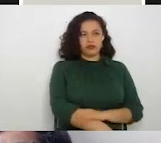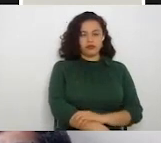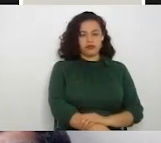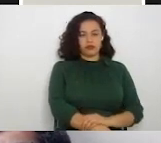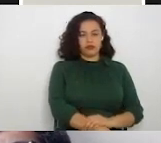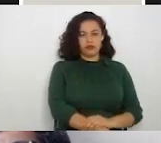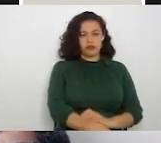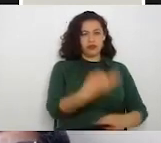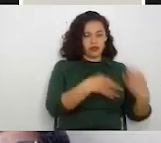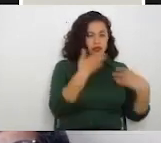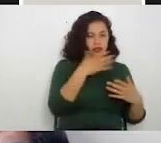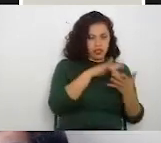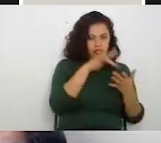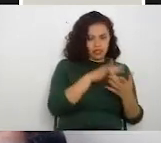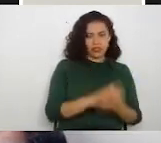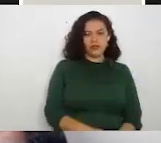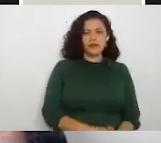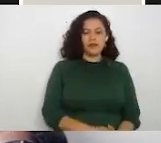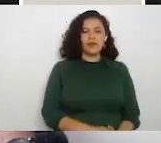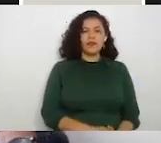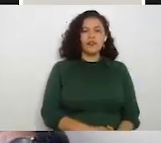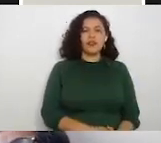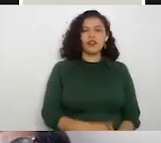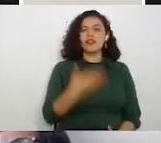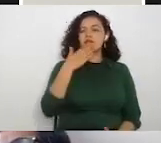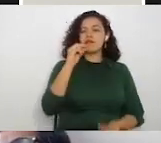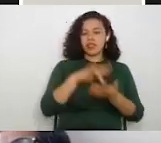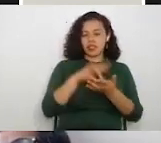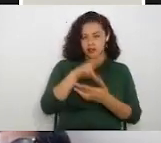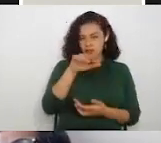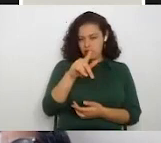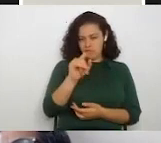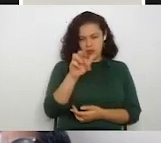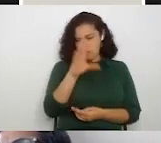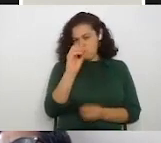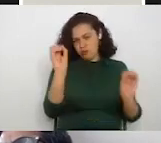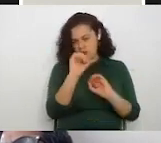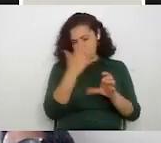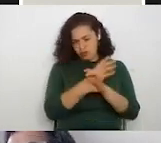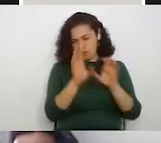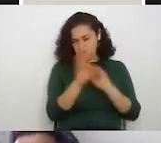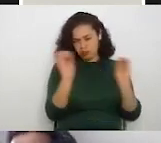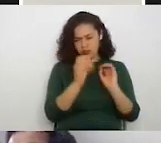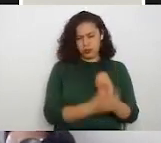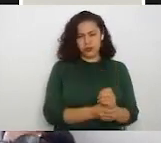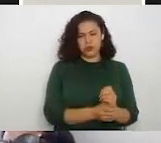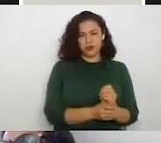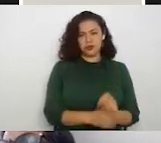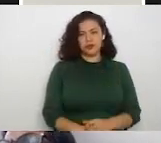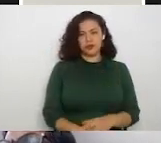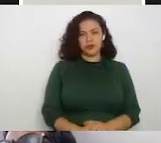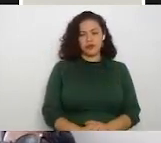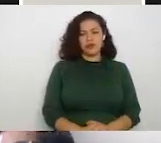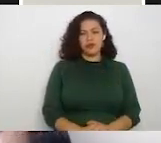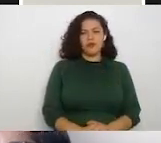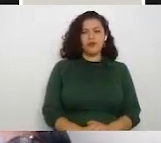Todo bien, gracias. Gracias. Muy bien, muchas gracias, Víctor. No tengo más que... Ok. Ok,